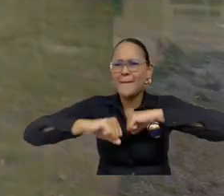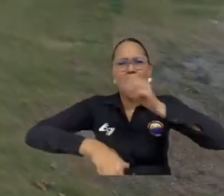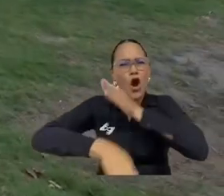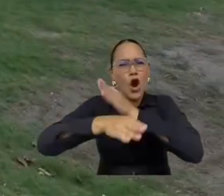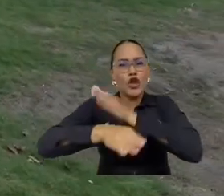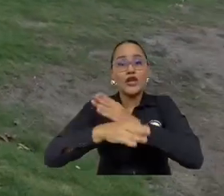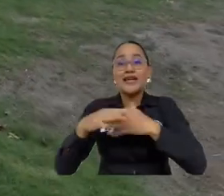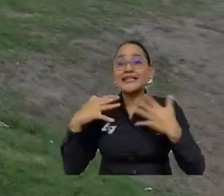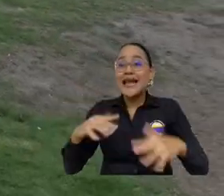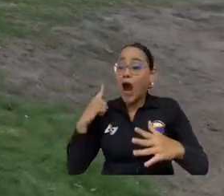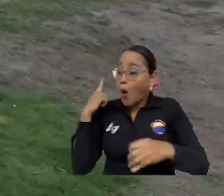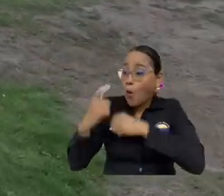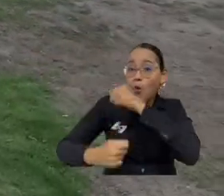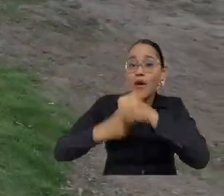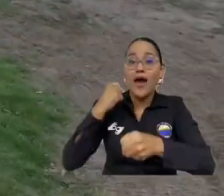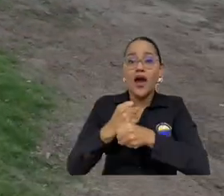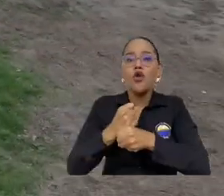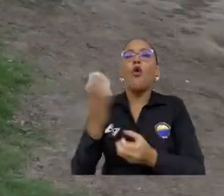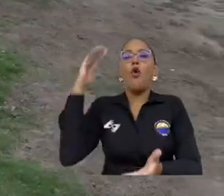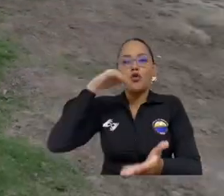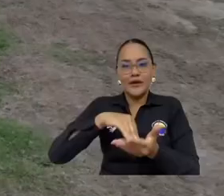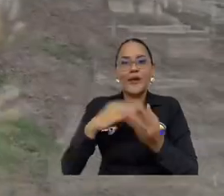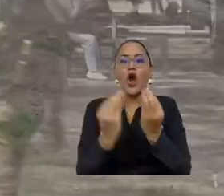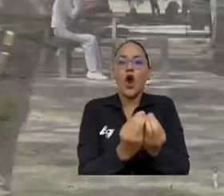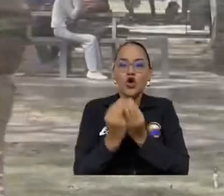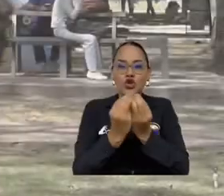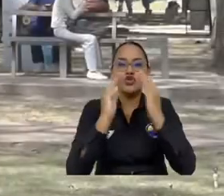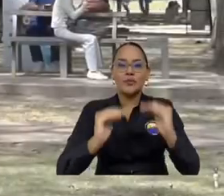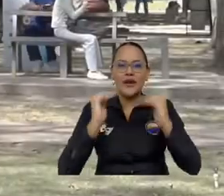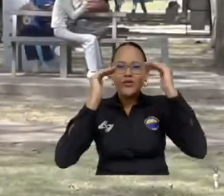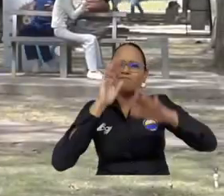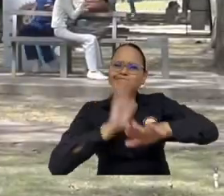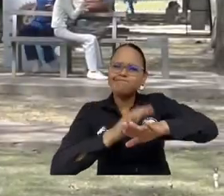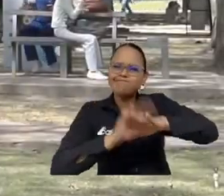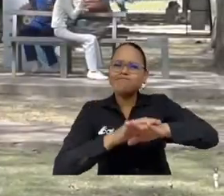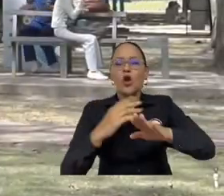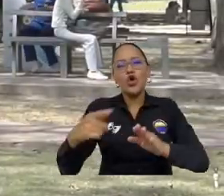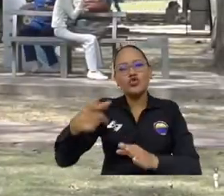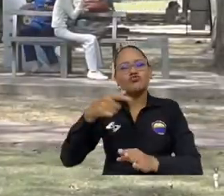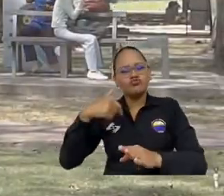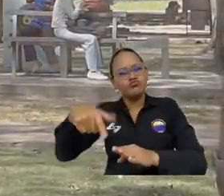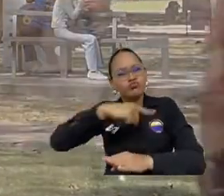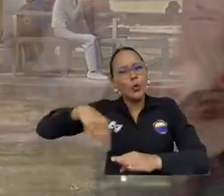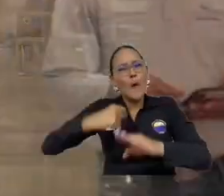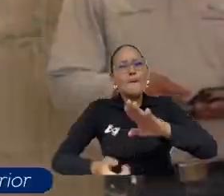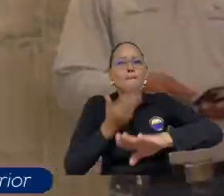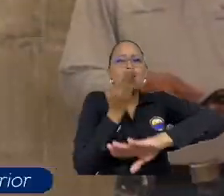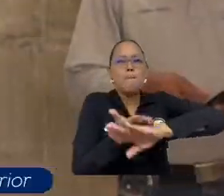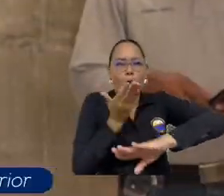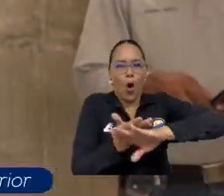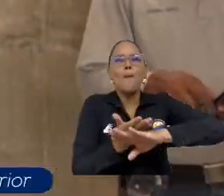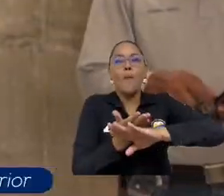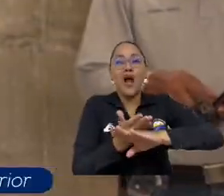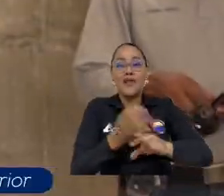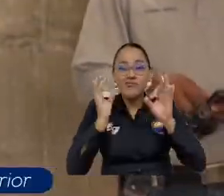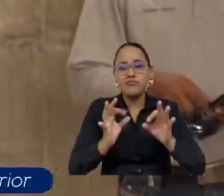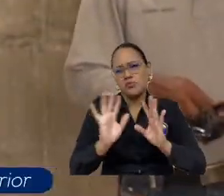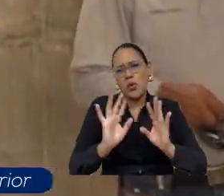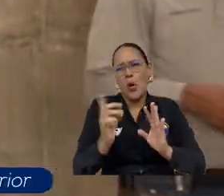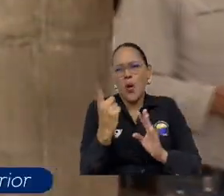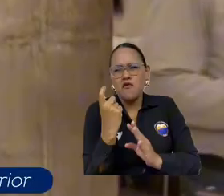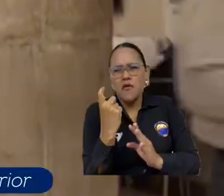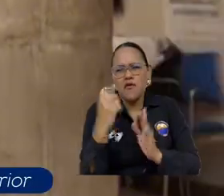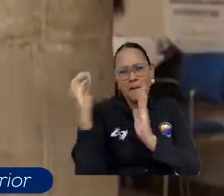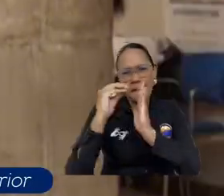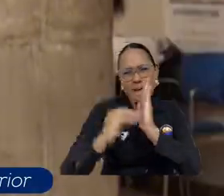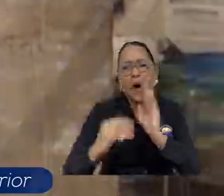interior de la universidad. Hoy, un año después, trajimos al Consejo Superior nuevamente avances en la propuesta de un